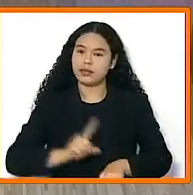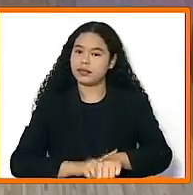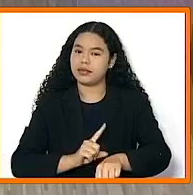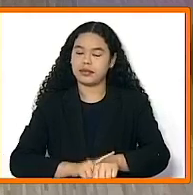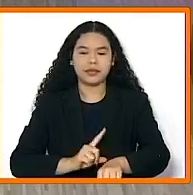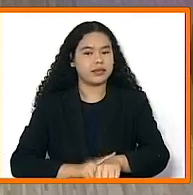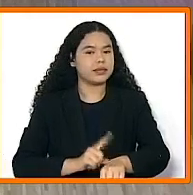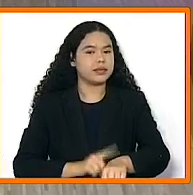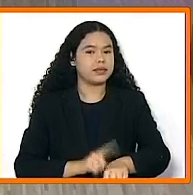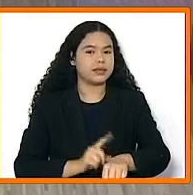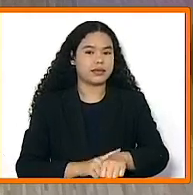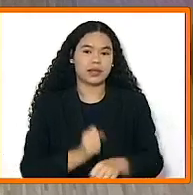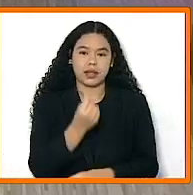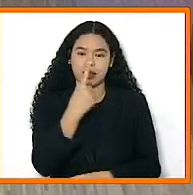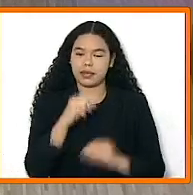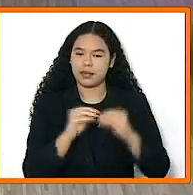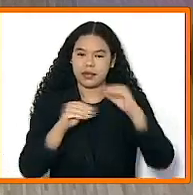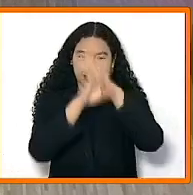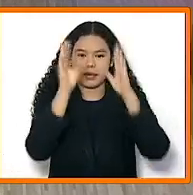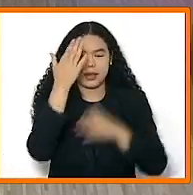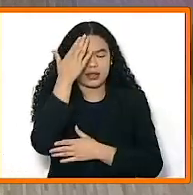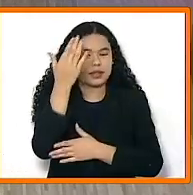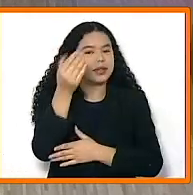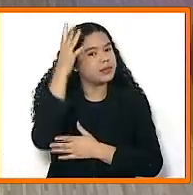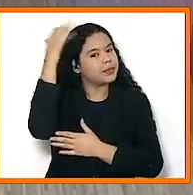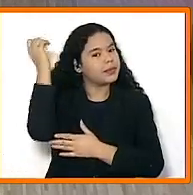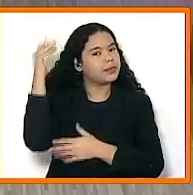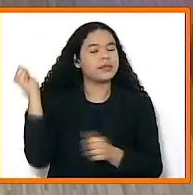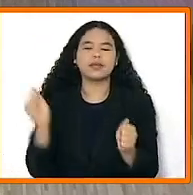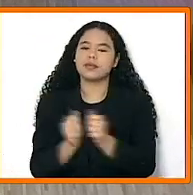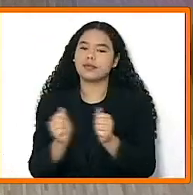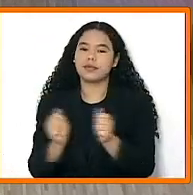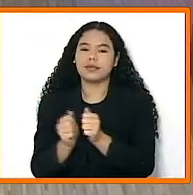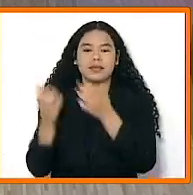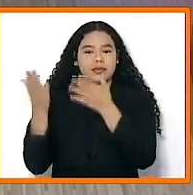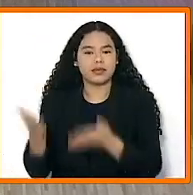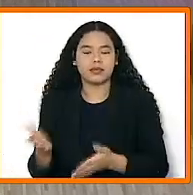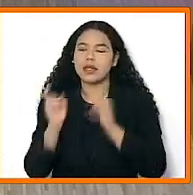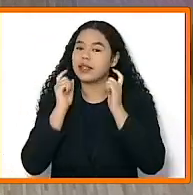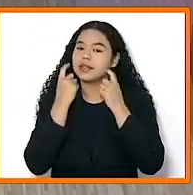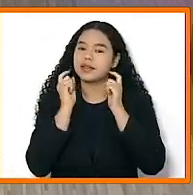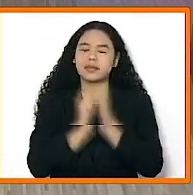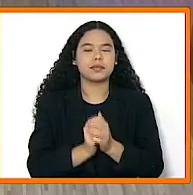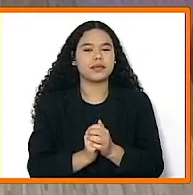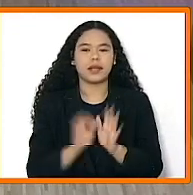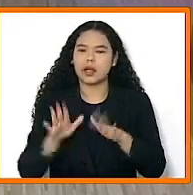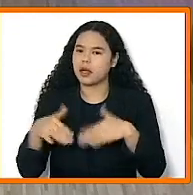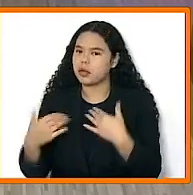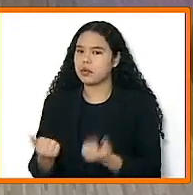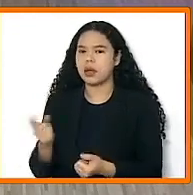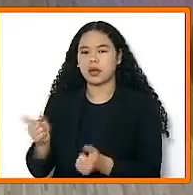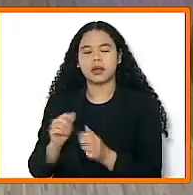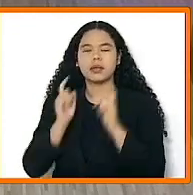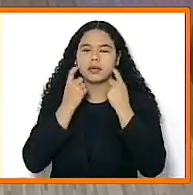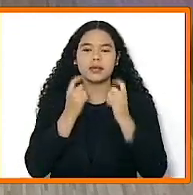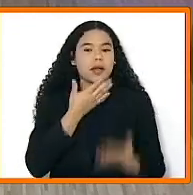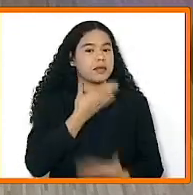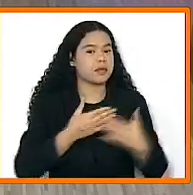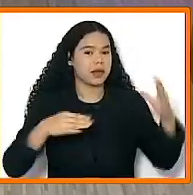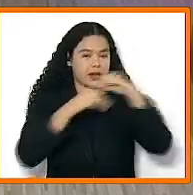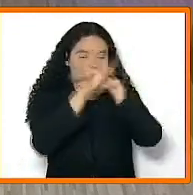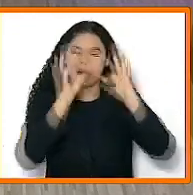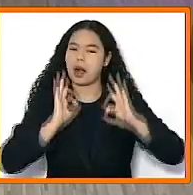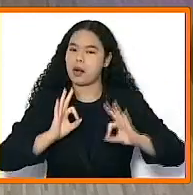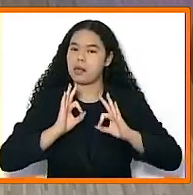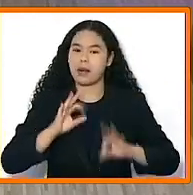las 11 en punto de la mañana. Te saluda Charlene Walter con la grata compañía de Tatiana Varela. ¿Cómo te encuentras, Tatiana? Buenos días, Charlene. Pues súper